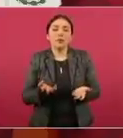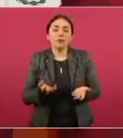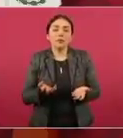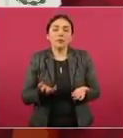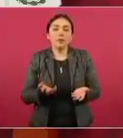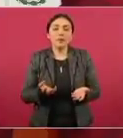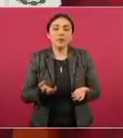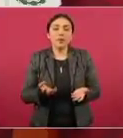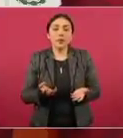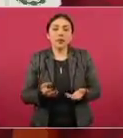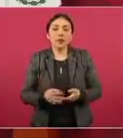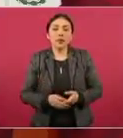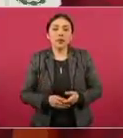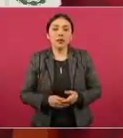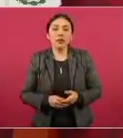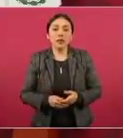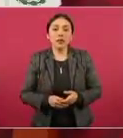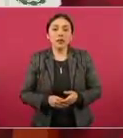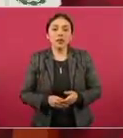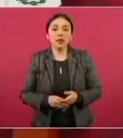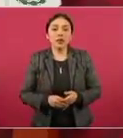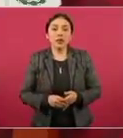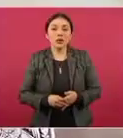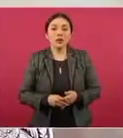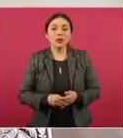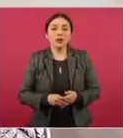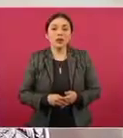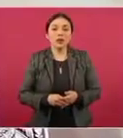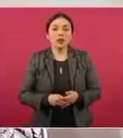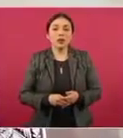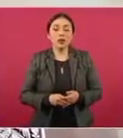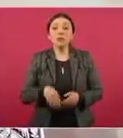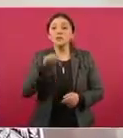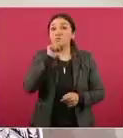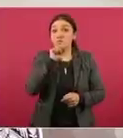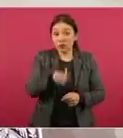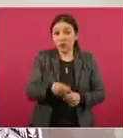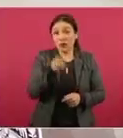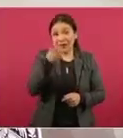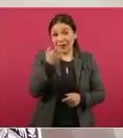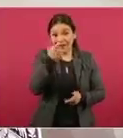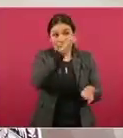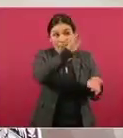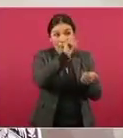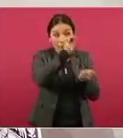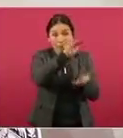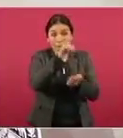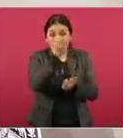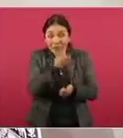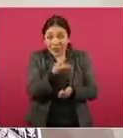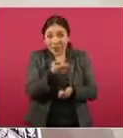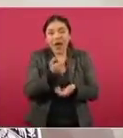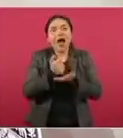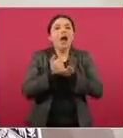y también con estos recursos pues se